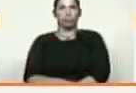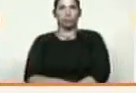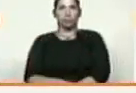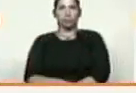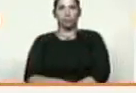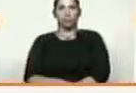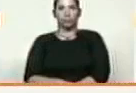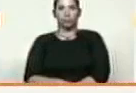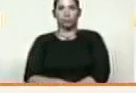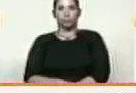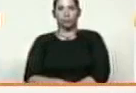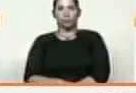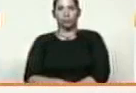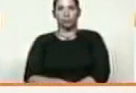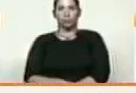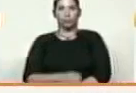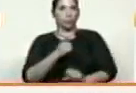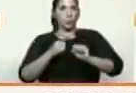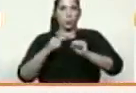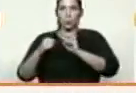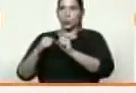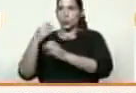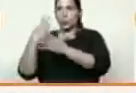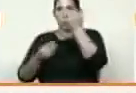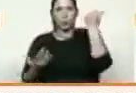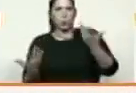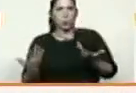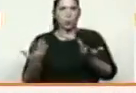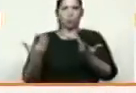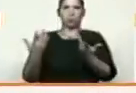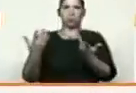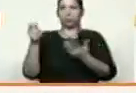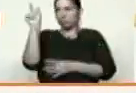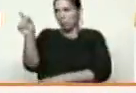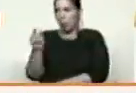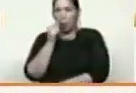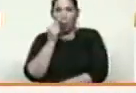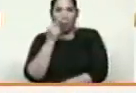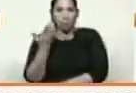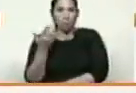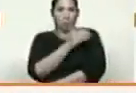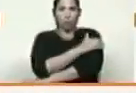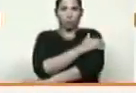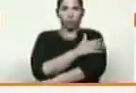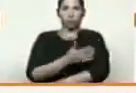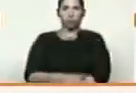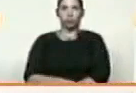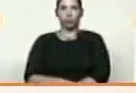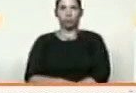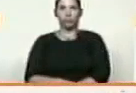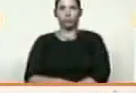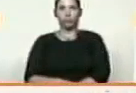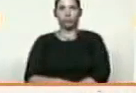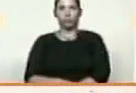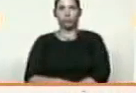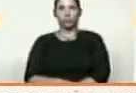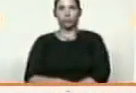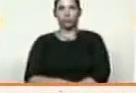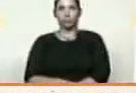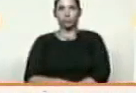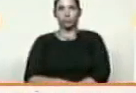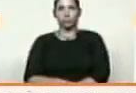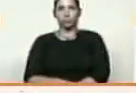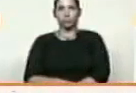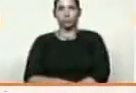Anda corriendo, huyó o no huyó. Sé que se fue a una universidad a hacer denuestos de mi persona,